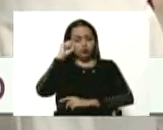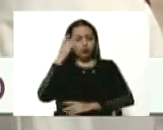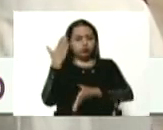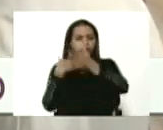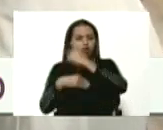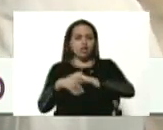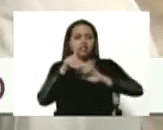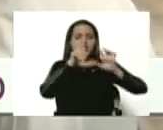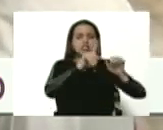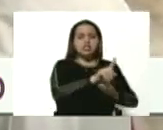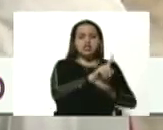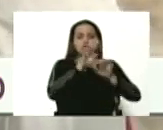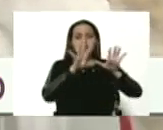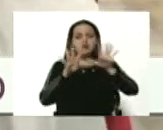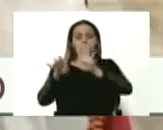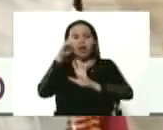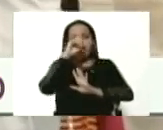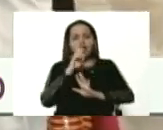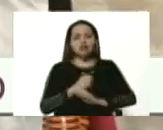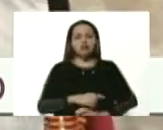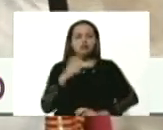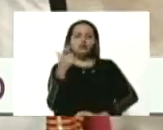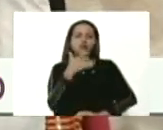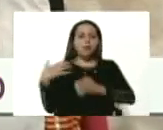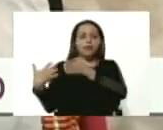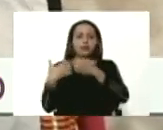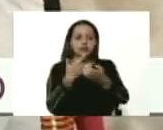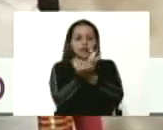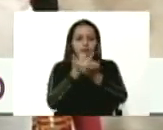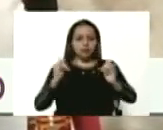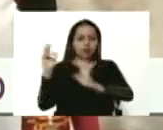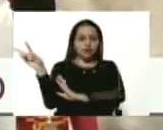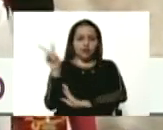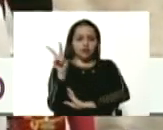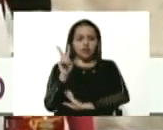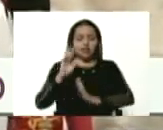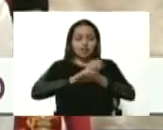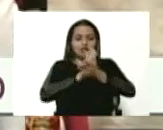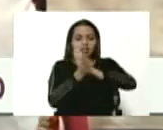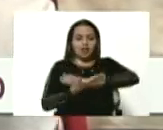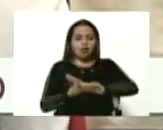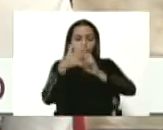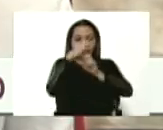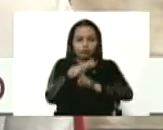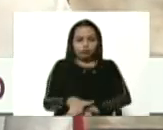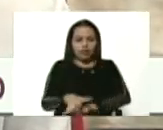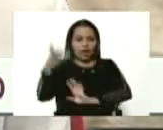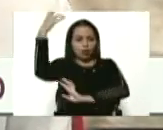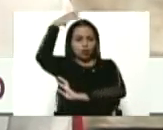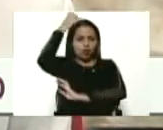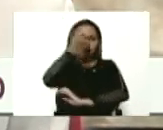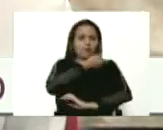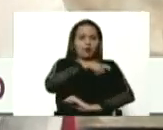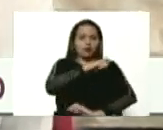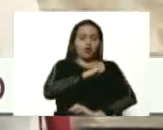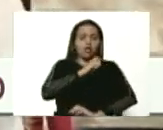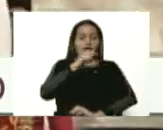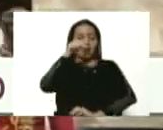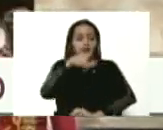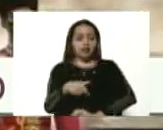de la crucial batalla para la independencia de Venezuela, ya que marcó el fin del dominio de la corona española sobre el